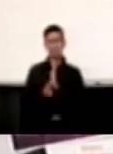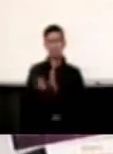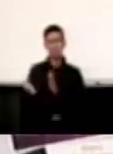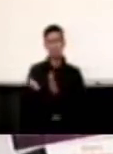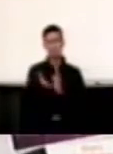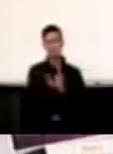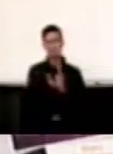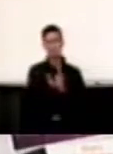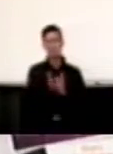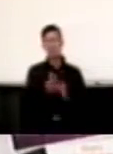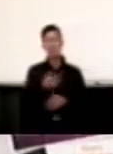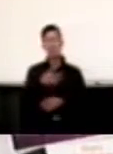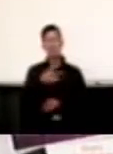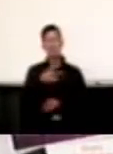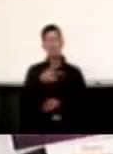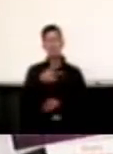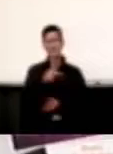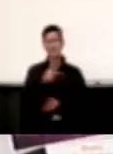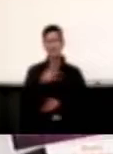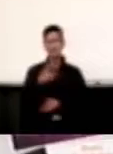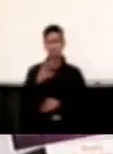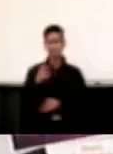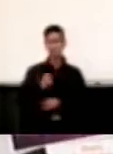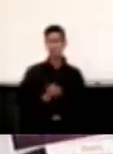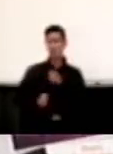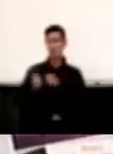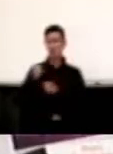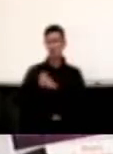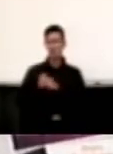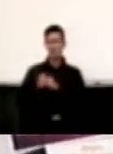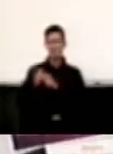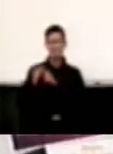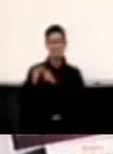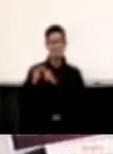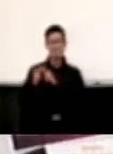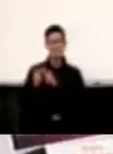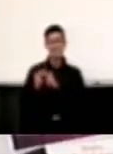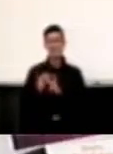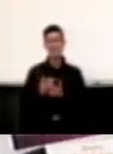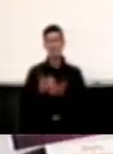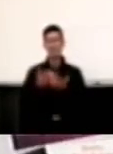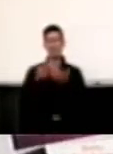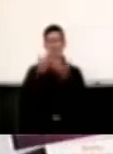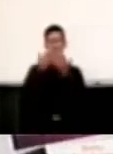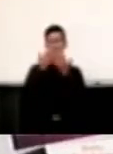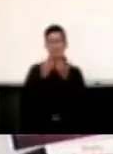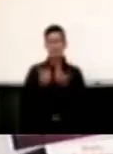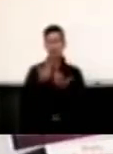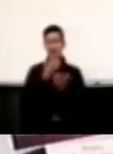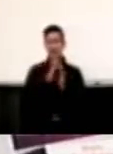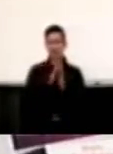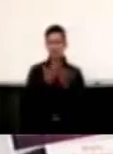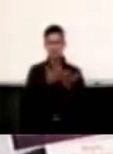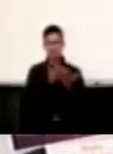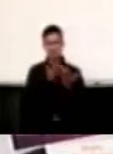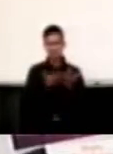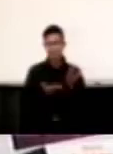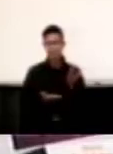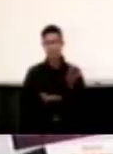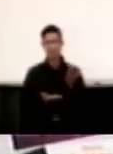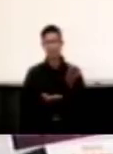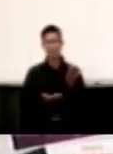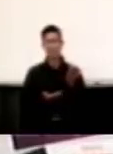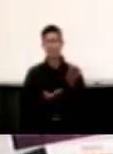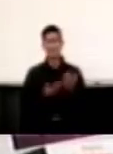democráticas. Pero nadie, durante muchos siglos, no vamos a encontrar un autor que ponde las ventajas de las democracias, salvo del